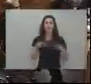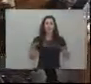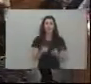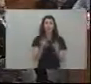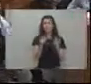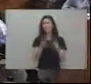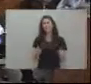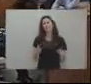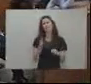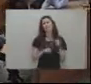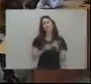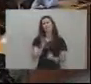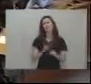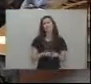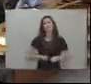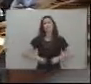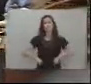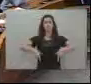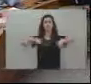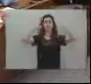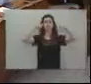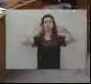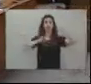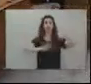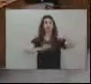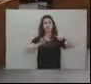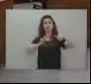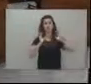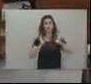en la construcción y que ahora lo estamos viendo.